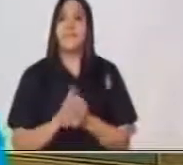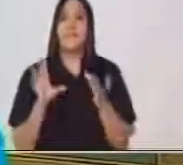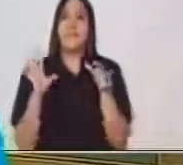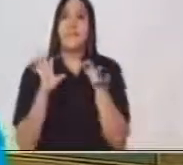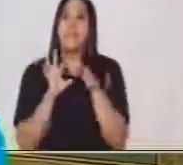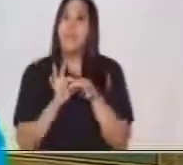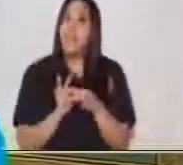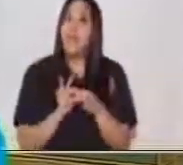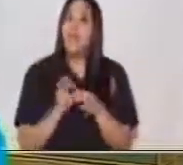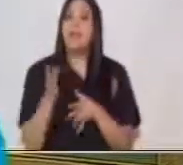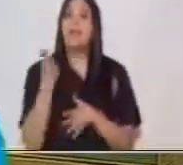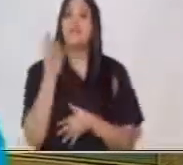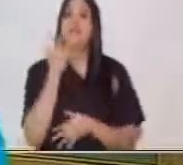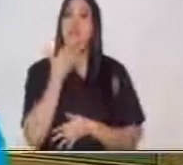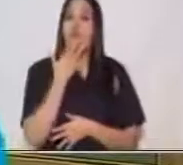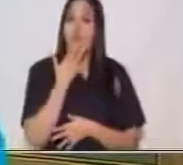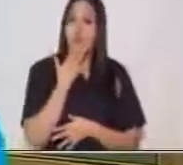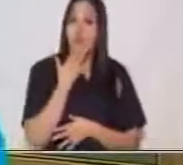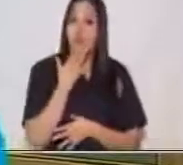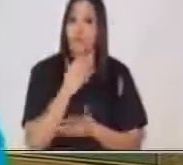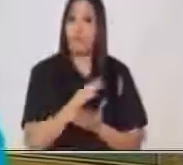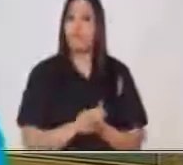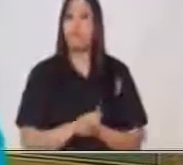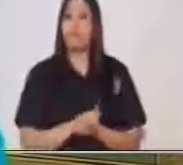de color